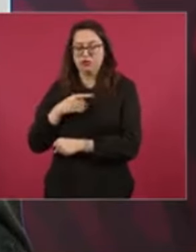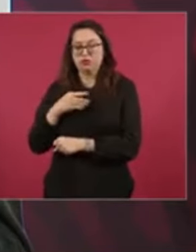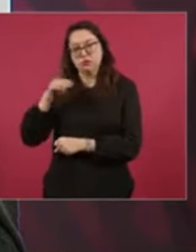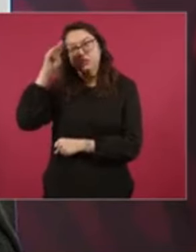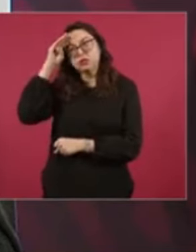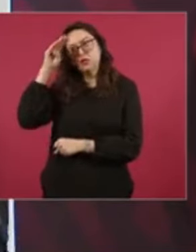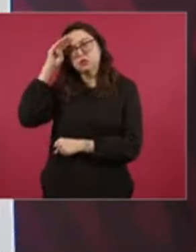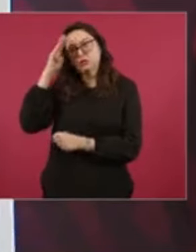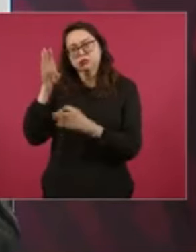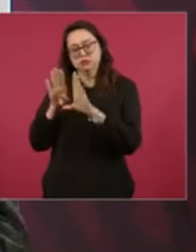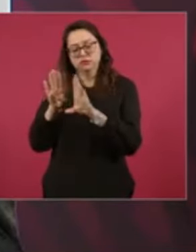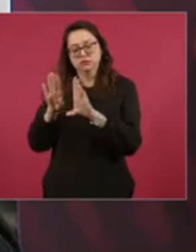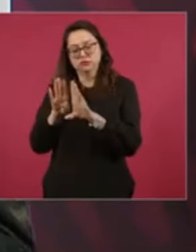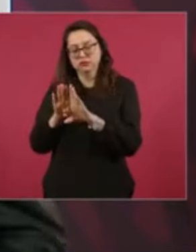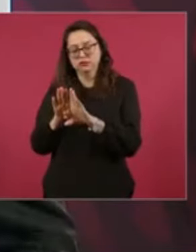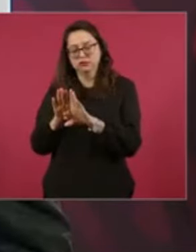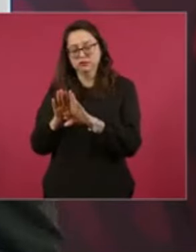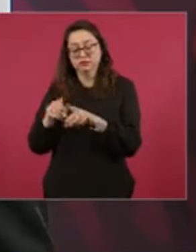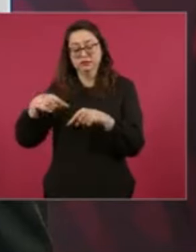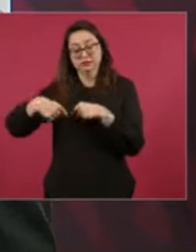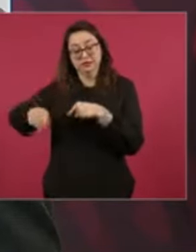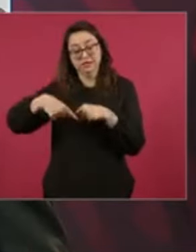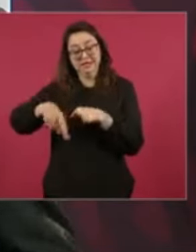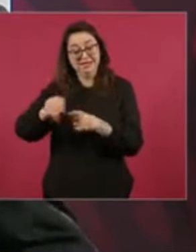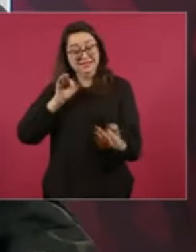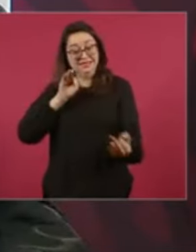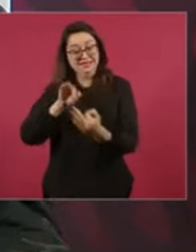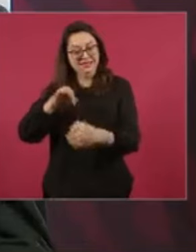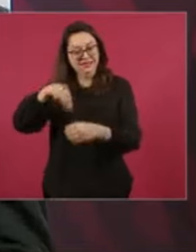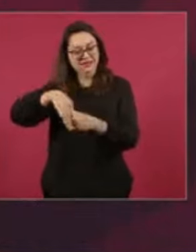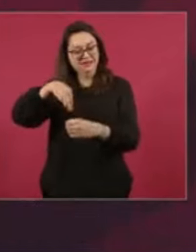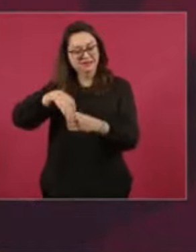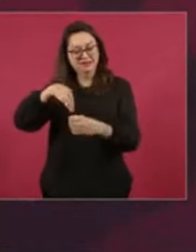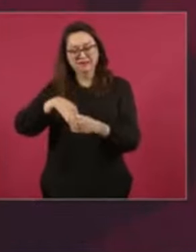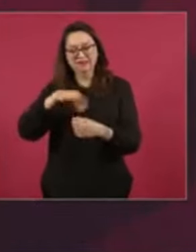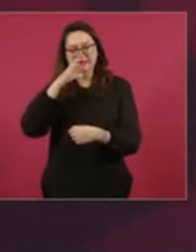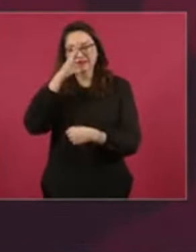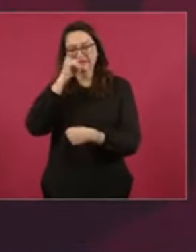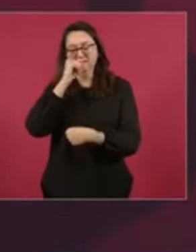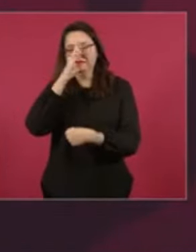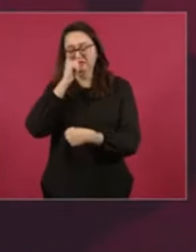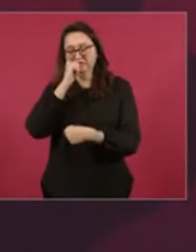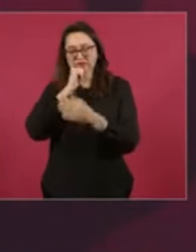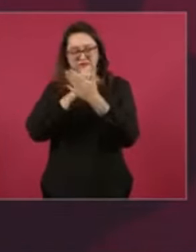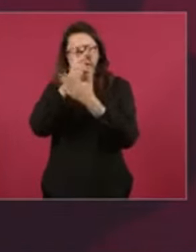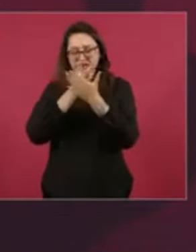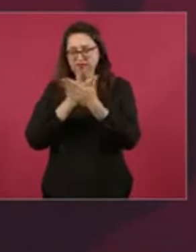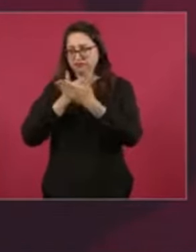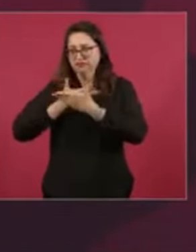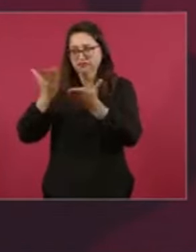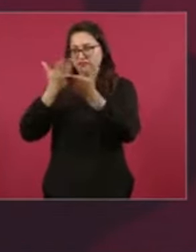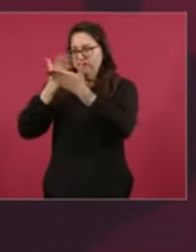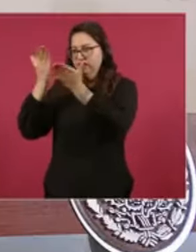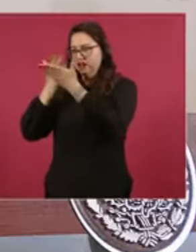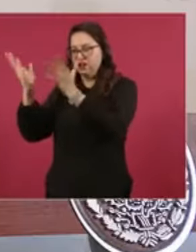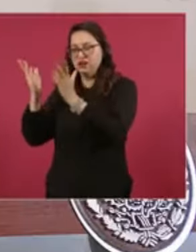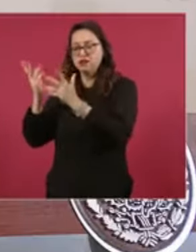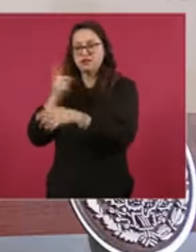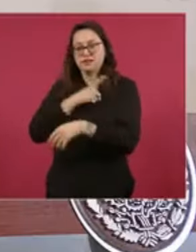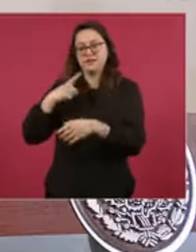Dedíquenle bellas palabras. Repito, es sumamente importante apoyar a nuestro presidente. Como ustedes ya escucharon, el presidente